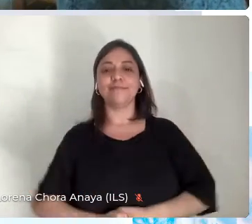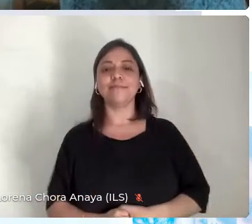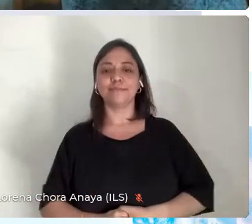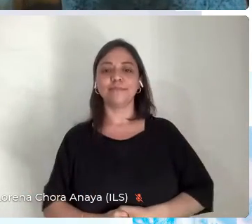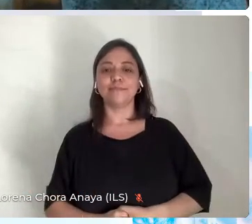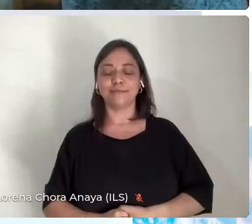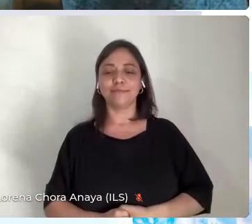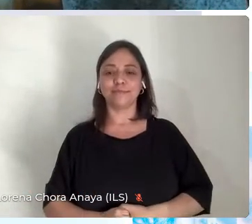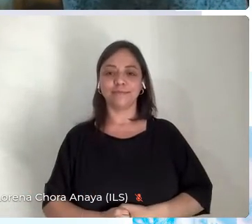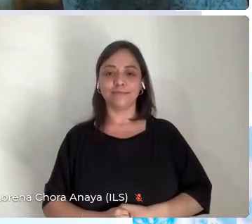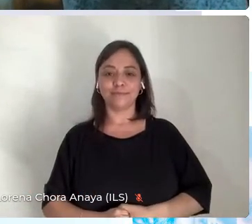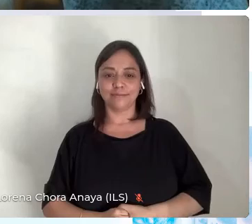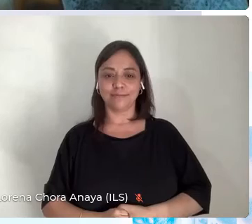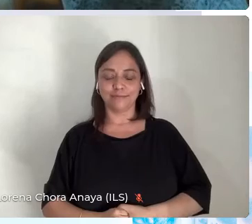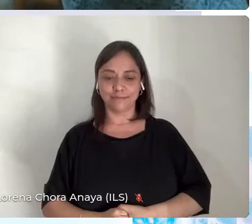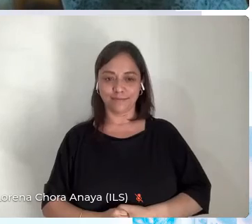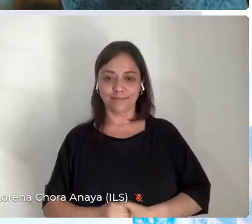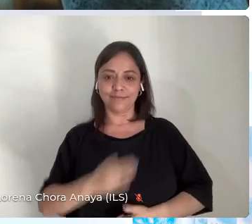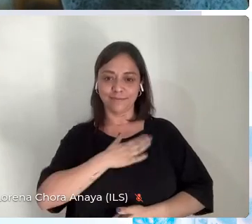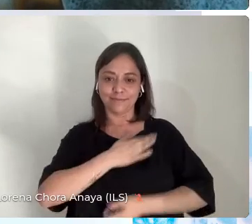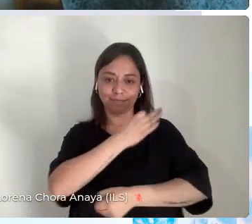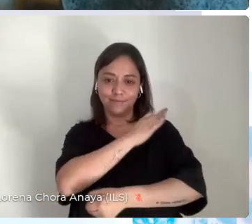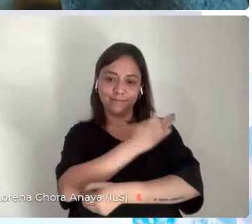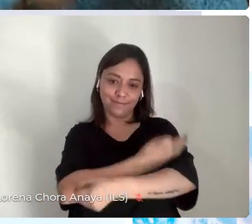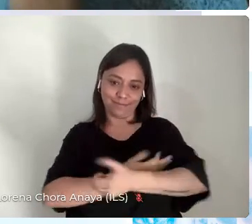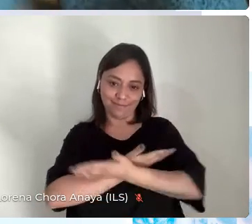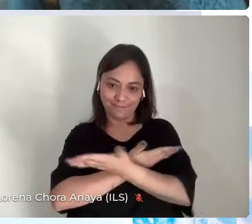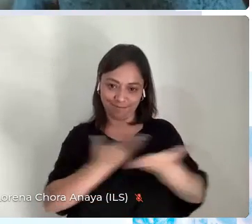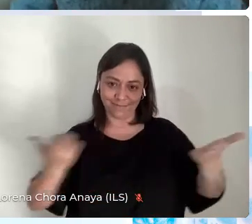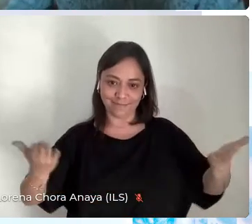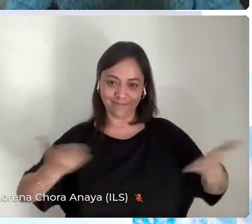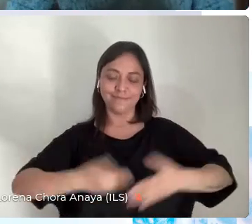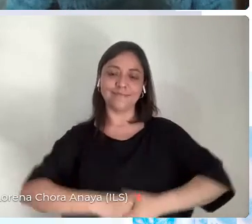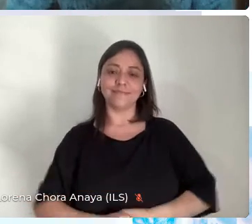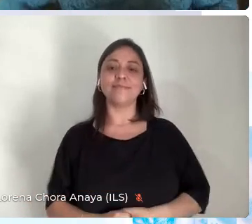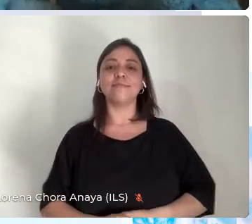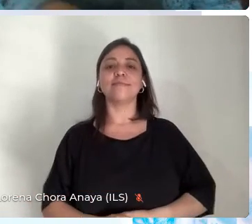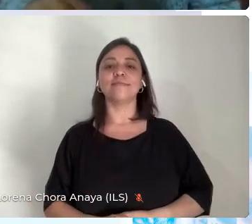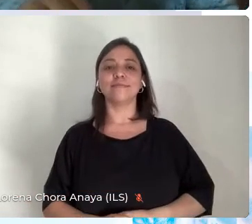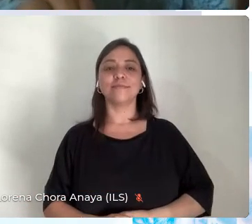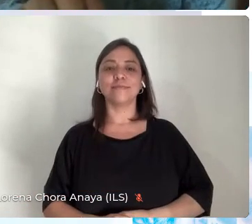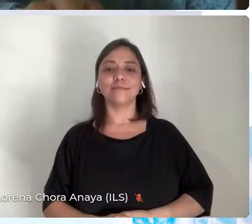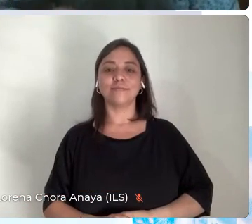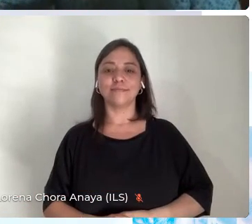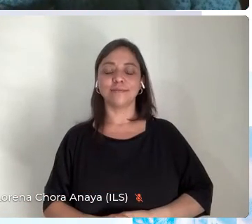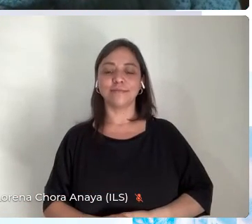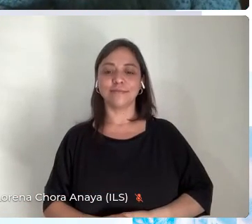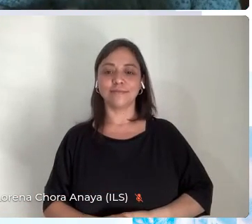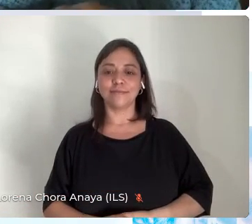Gracias. Hasta luego. Buenas tardes a todos. Muchas gracias. Feliz tarde. Gracias. Hasta luego.